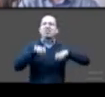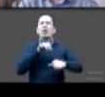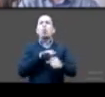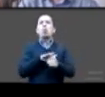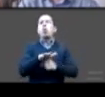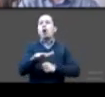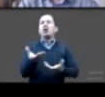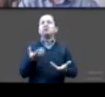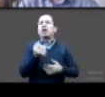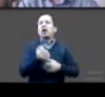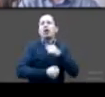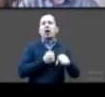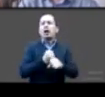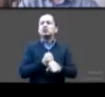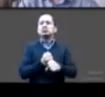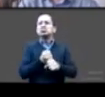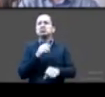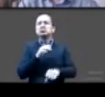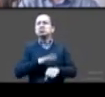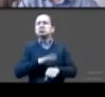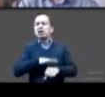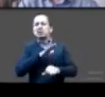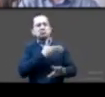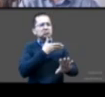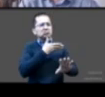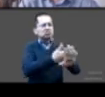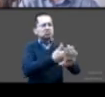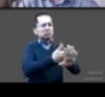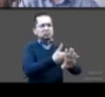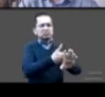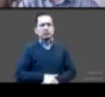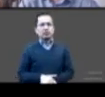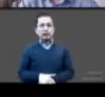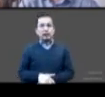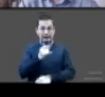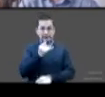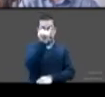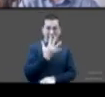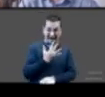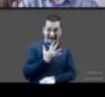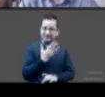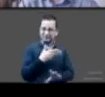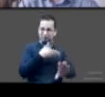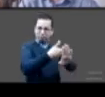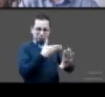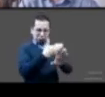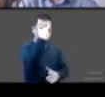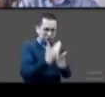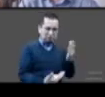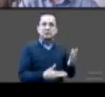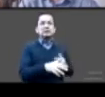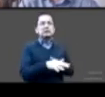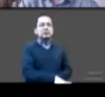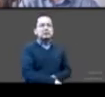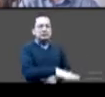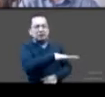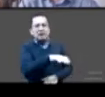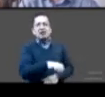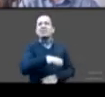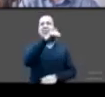la mayor cantidad de estas imágenes son niñas. de niños entre